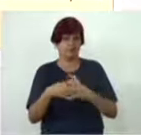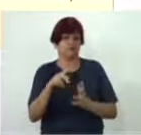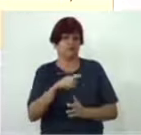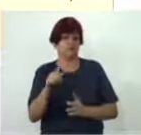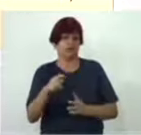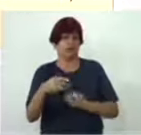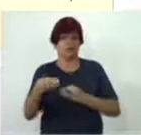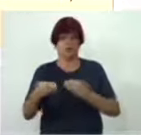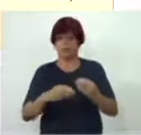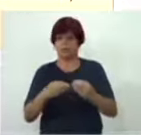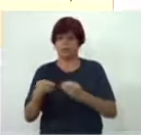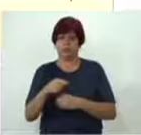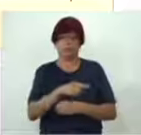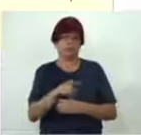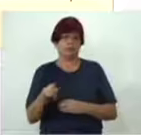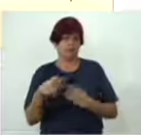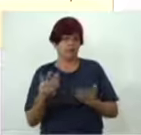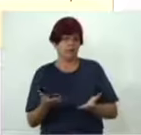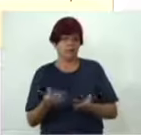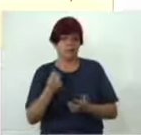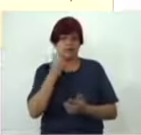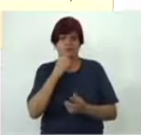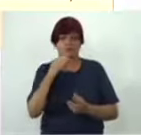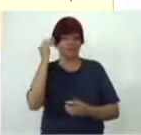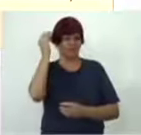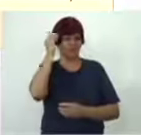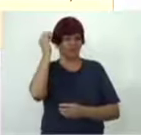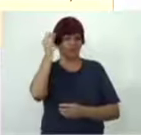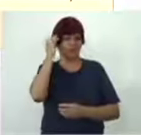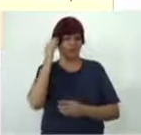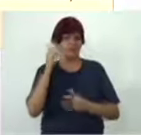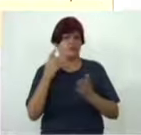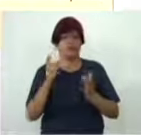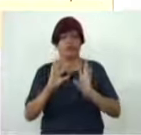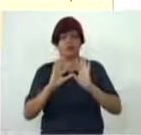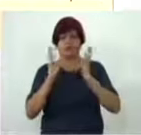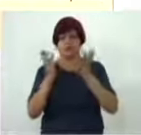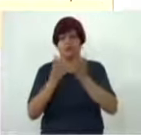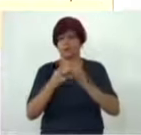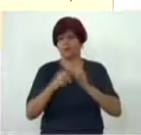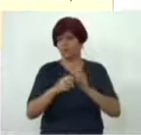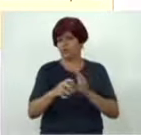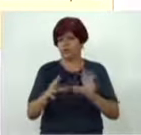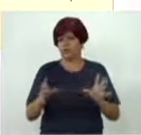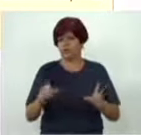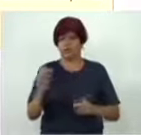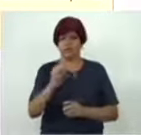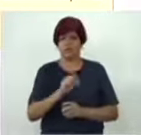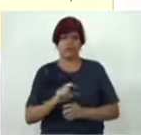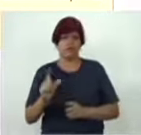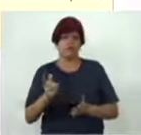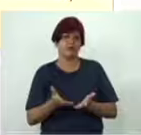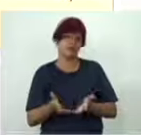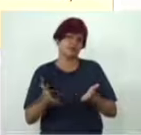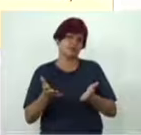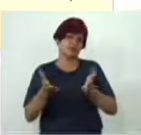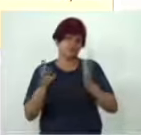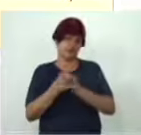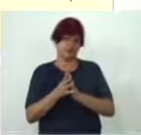y interactuar con ellos. También el conocimiento que poseen del mundo natural y social en que se